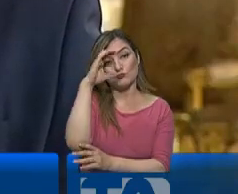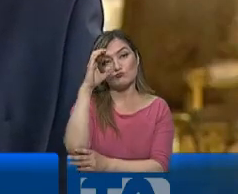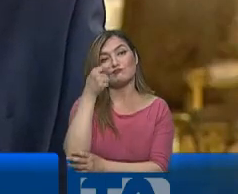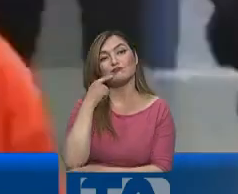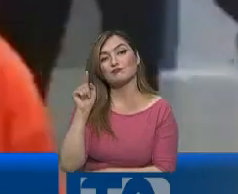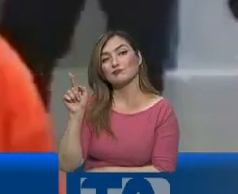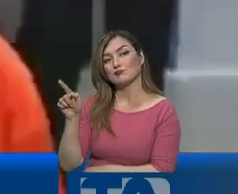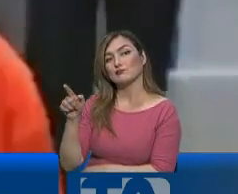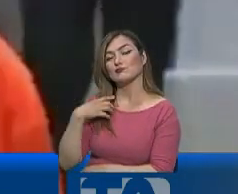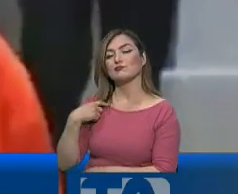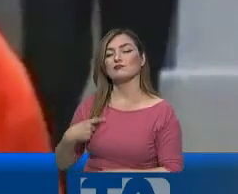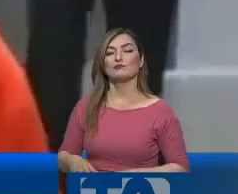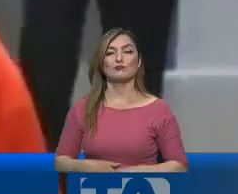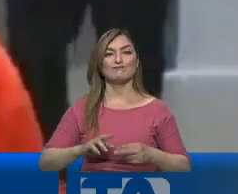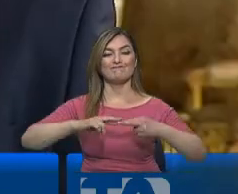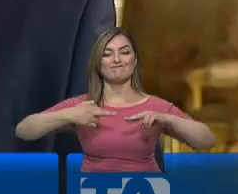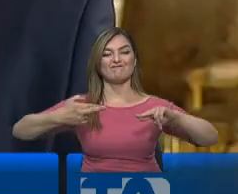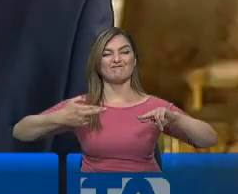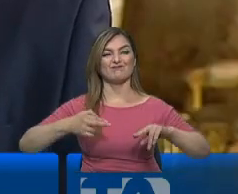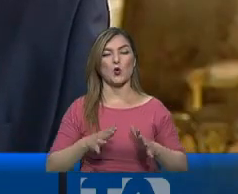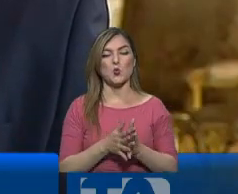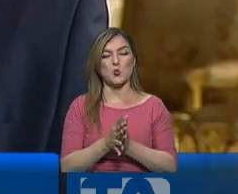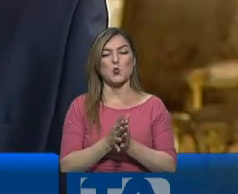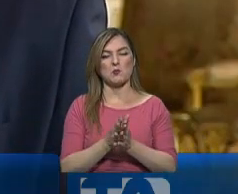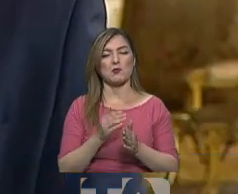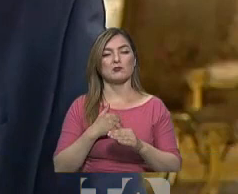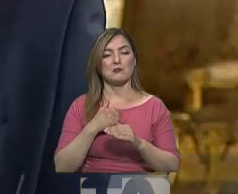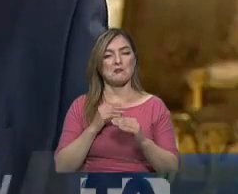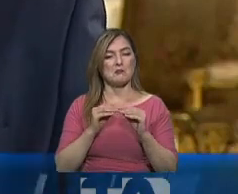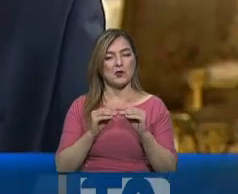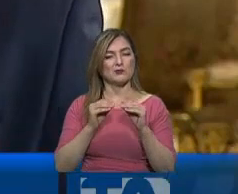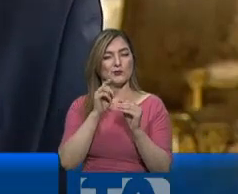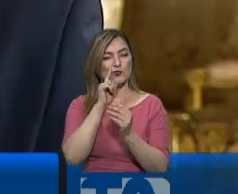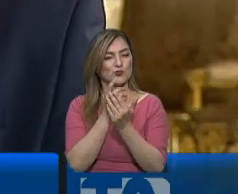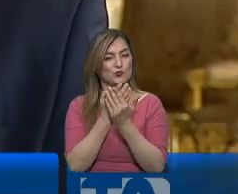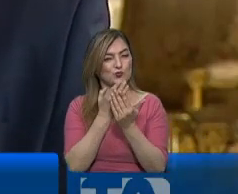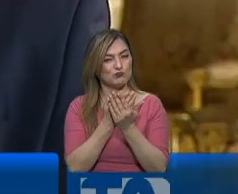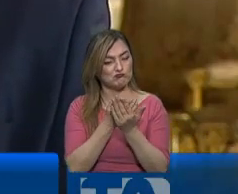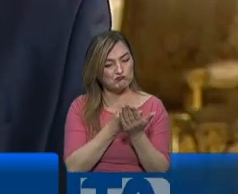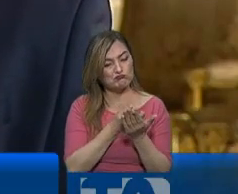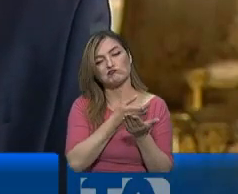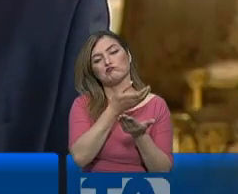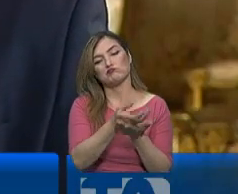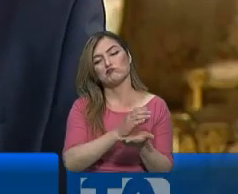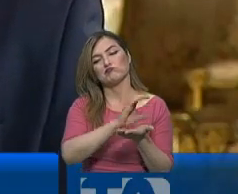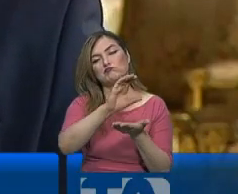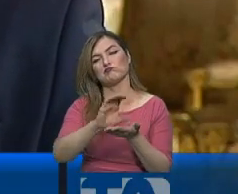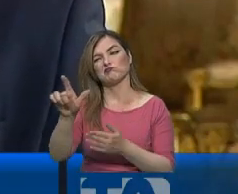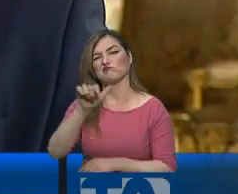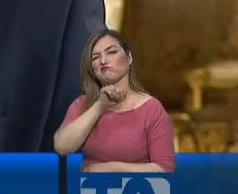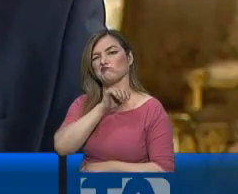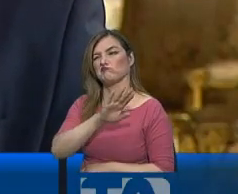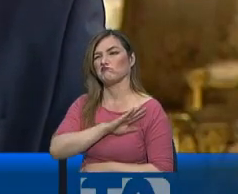se trata de una trama regional tendremos más elementos de juicio para aportar a que este delincuente